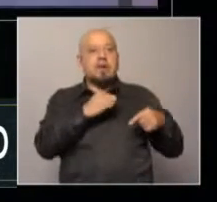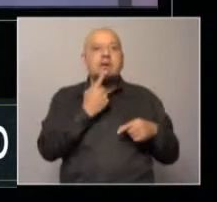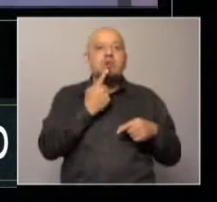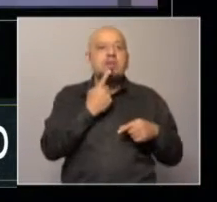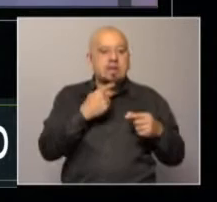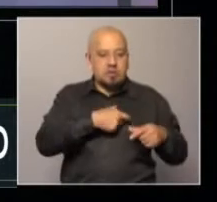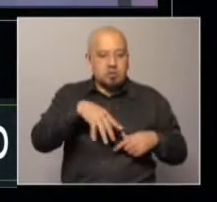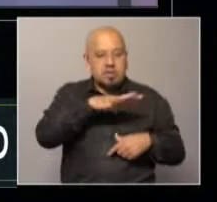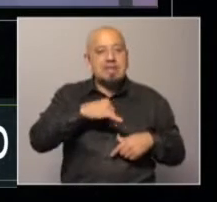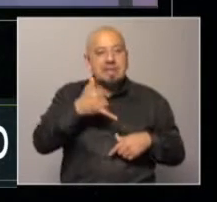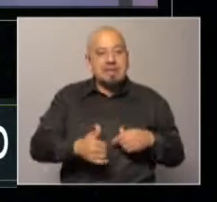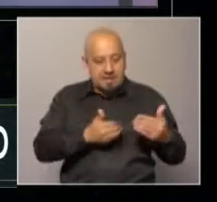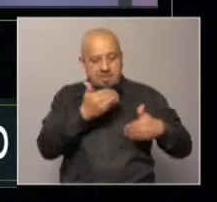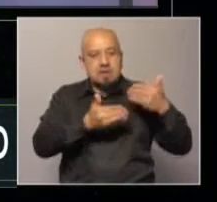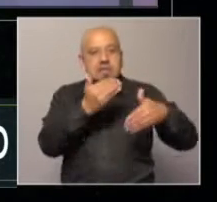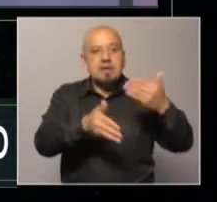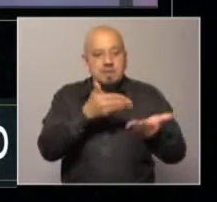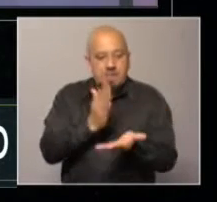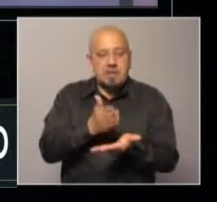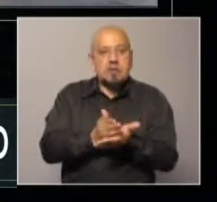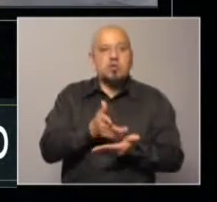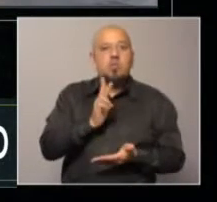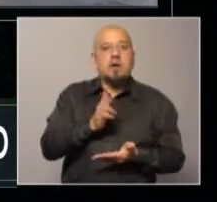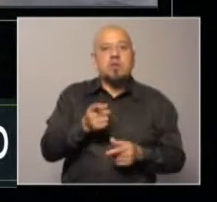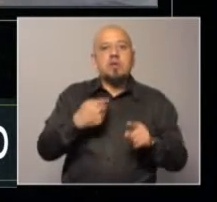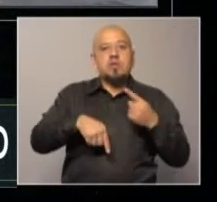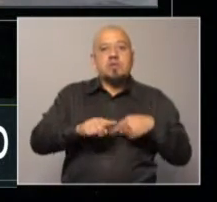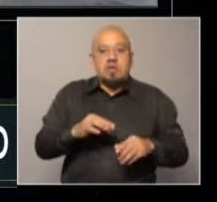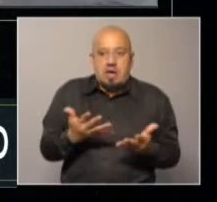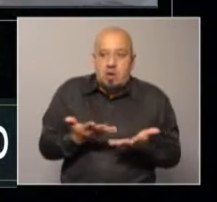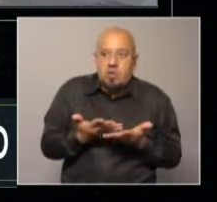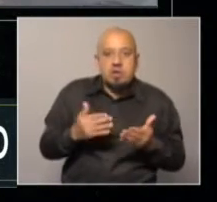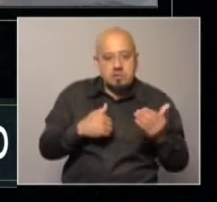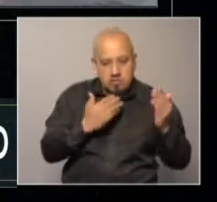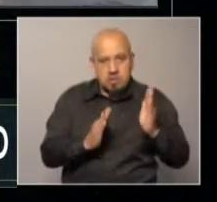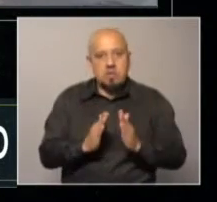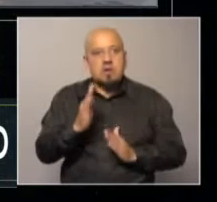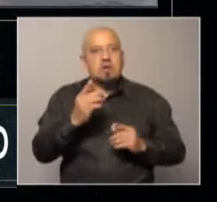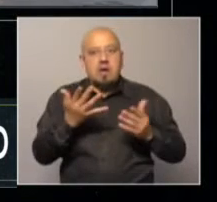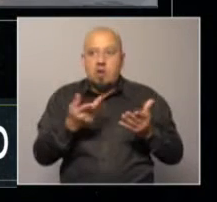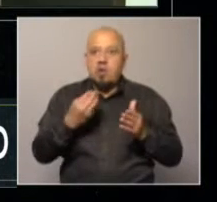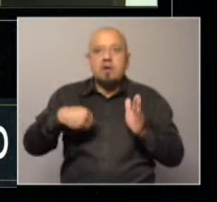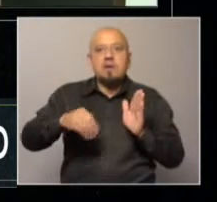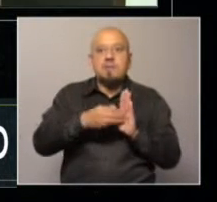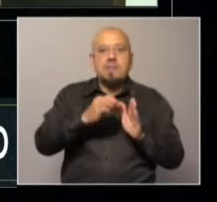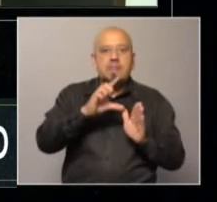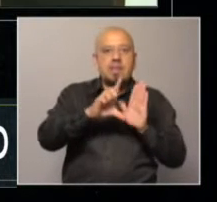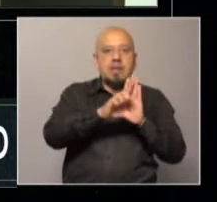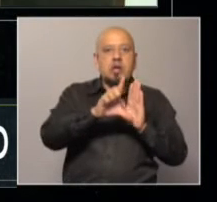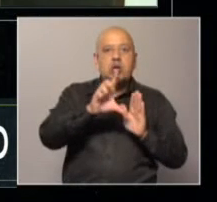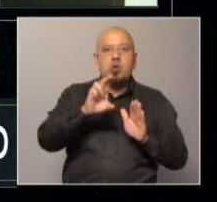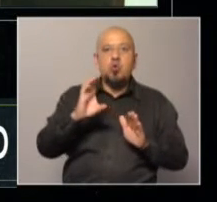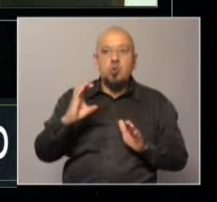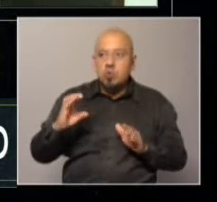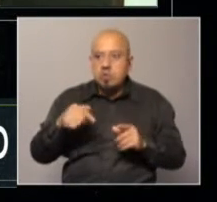deberían avanzar en derechos humanos. Y lo que nos está sucediendo ahora es que este aumento punitivo en la LUC, más otro dato